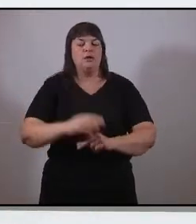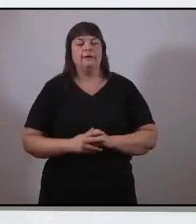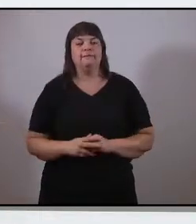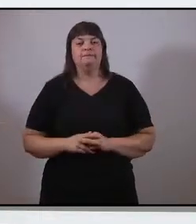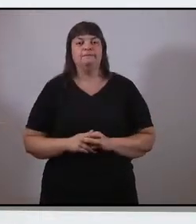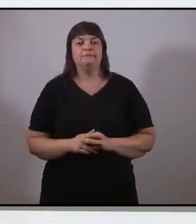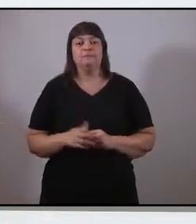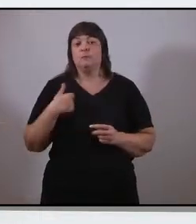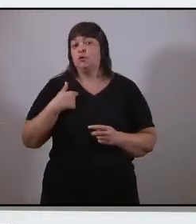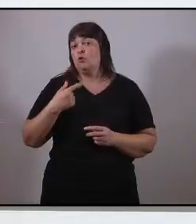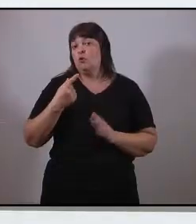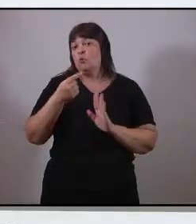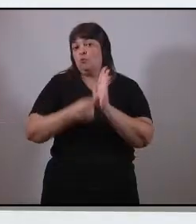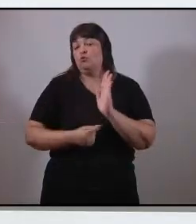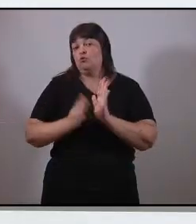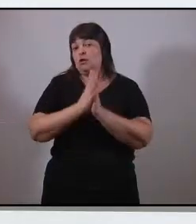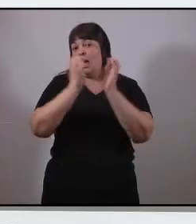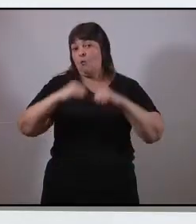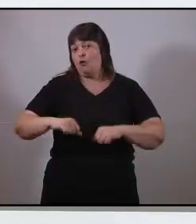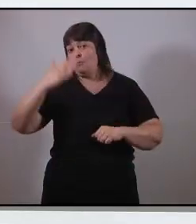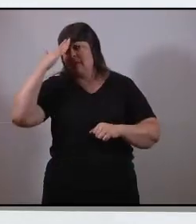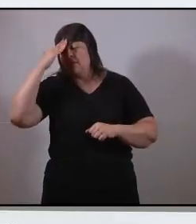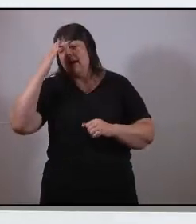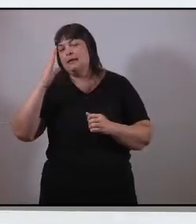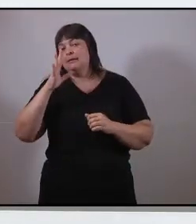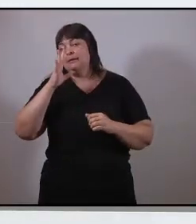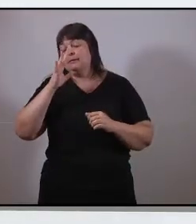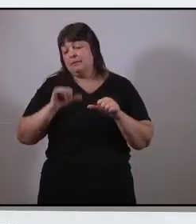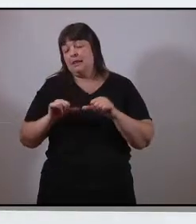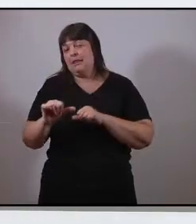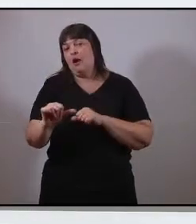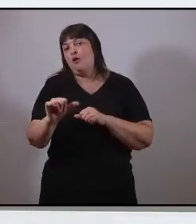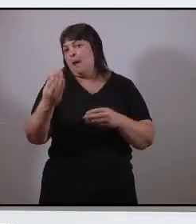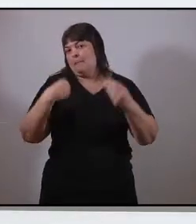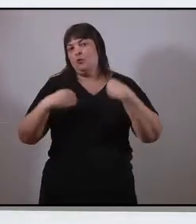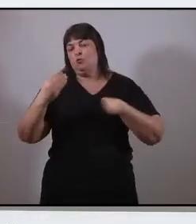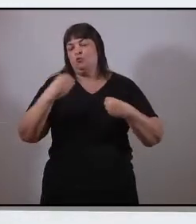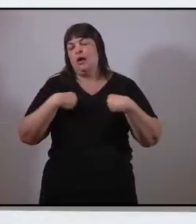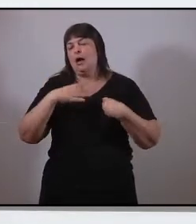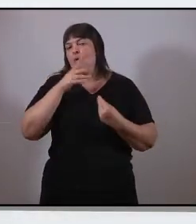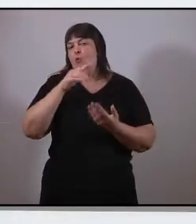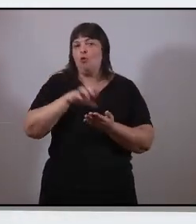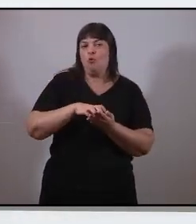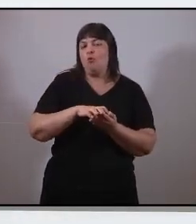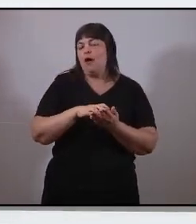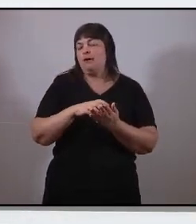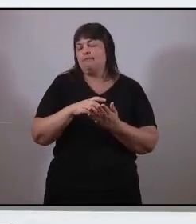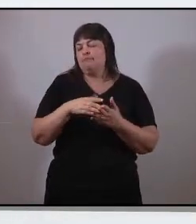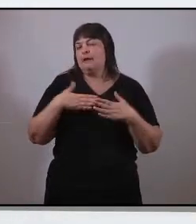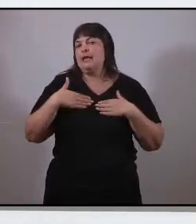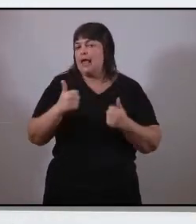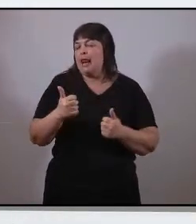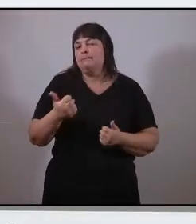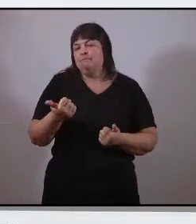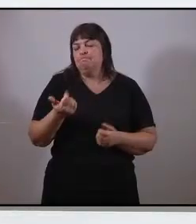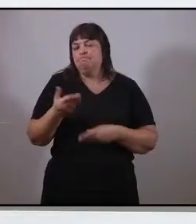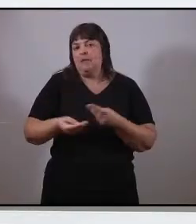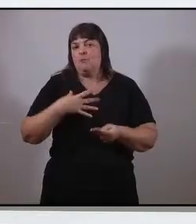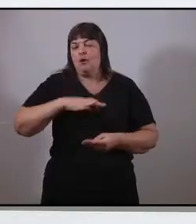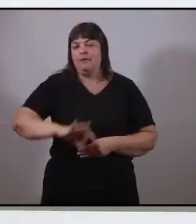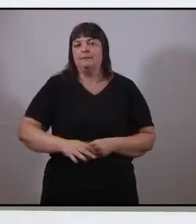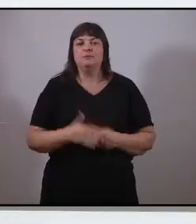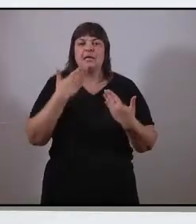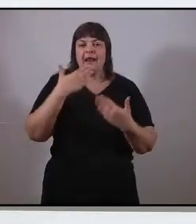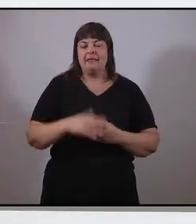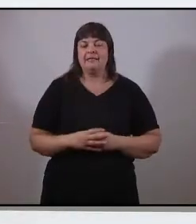son los principales acuerdos. Quedo a partir de ahora a su disposición para aclarar cualquier cuestión que deseen formular. Muchas